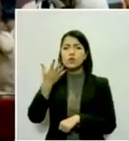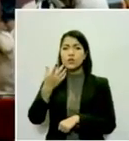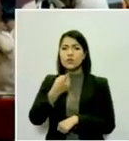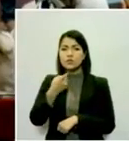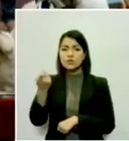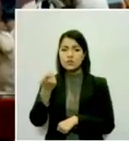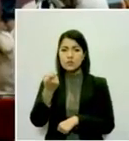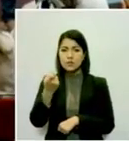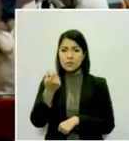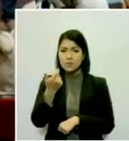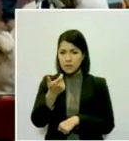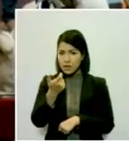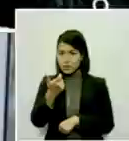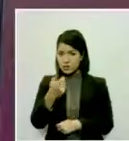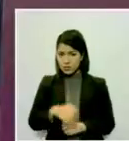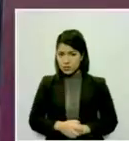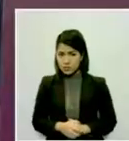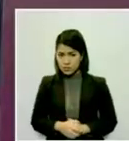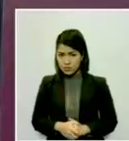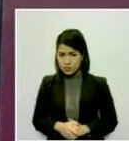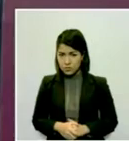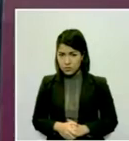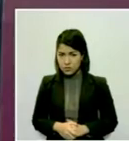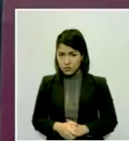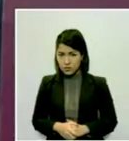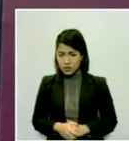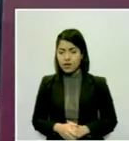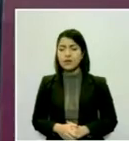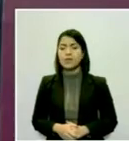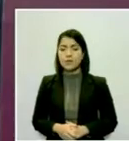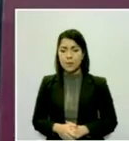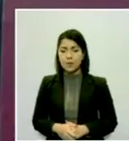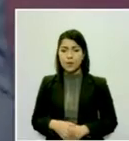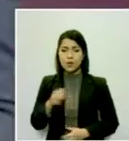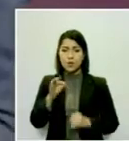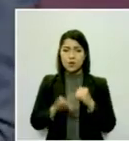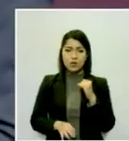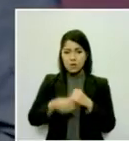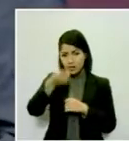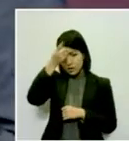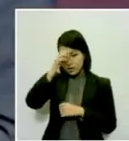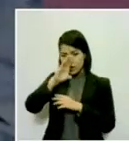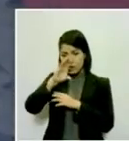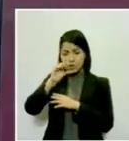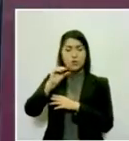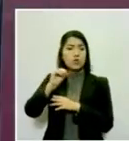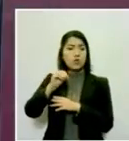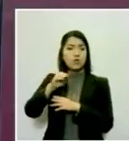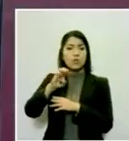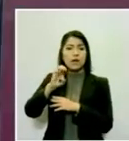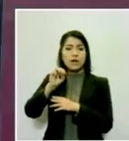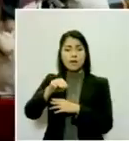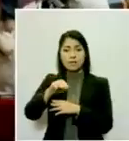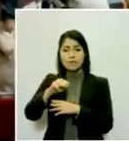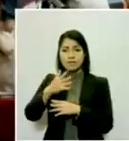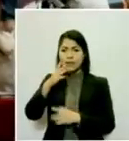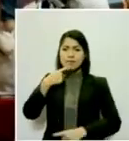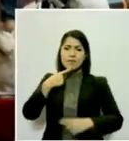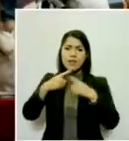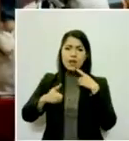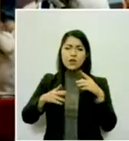pesos. Okay. Y finalmente para la directora del Colegio de Bachilleres, ¿cómo va el diálogo con este